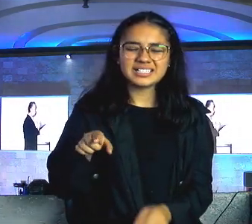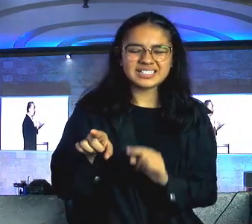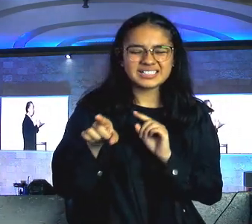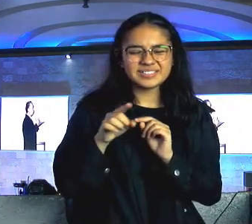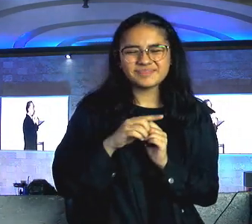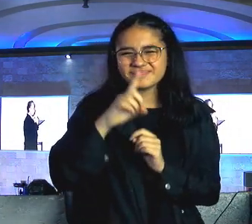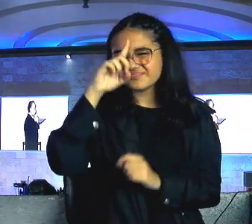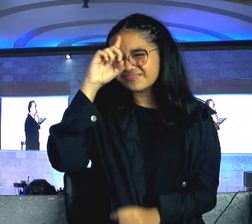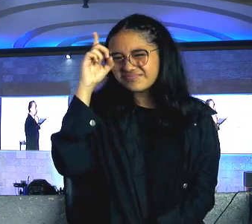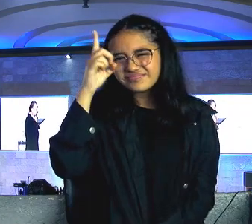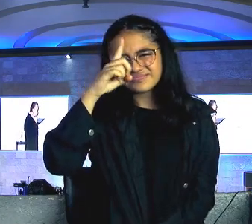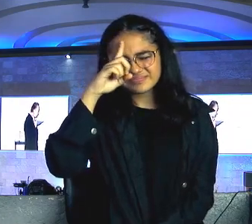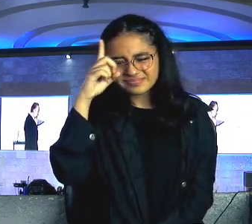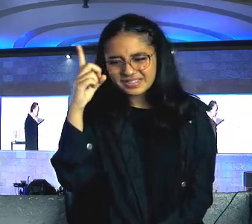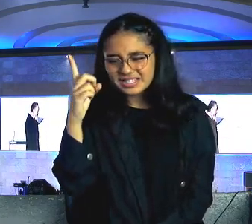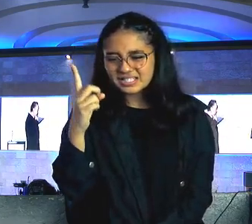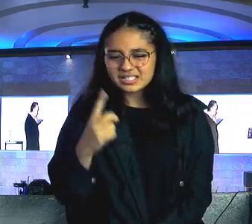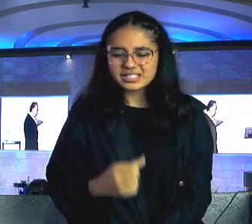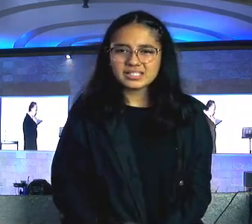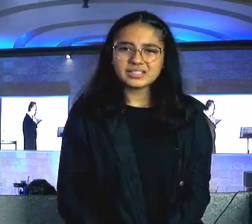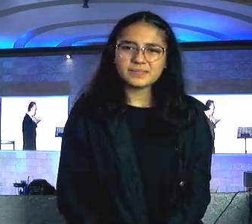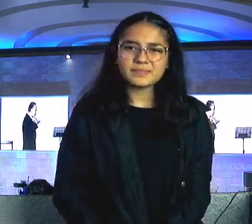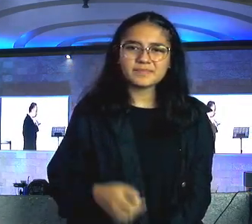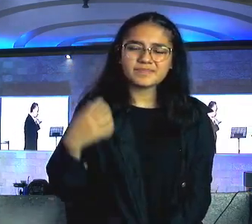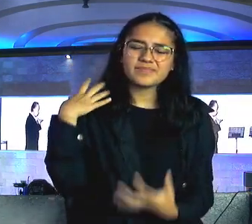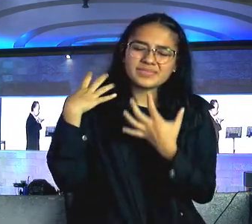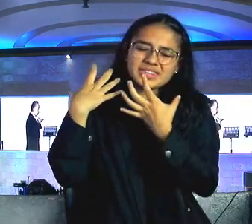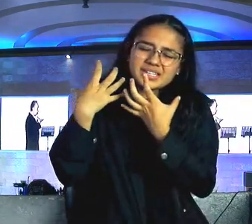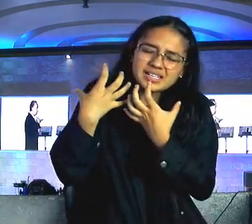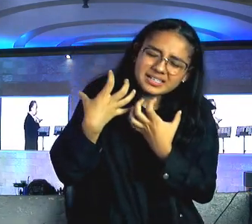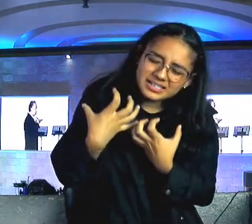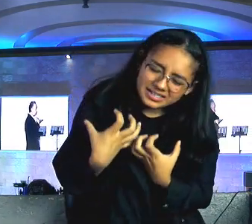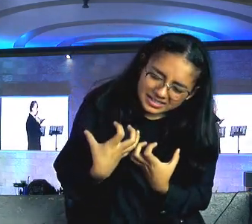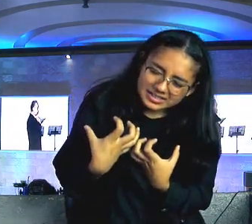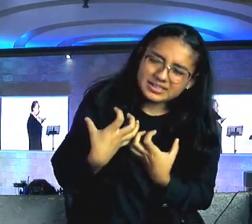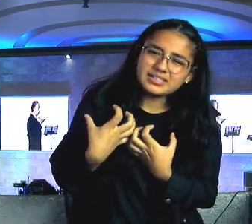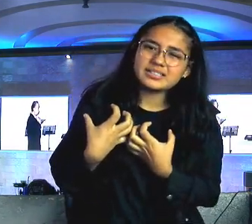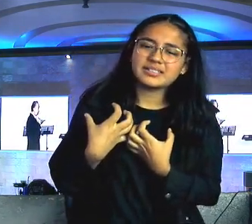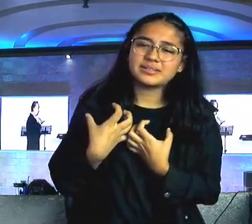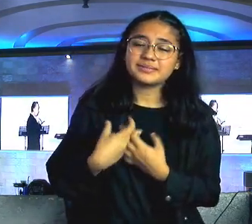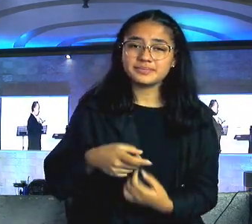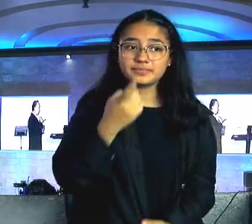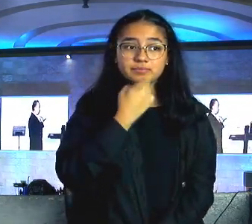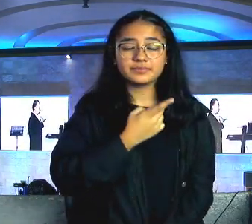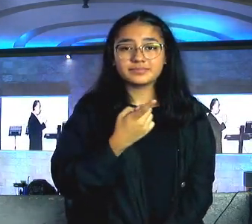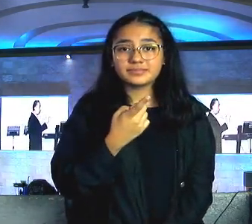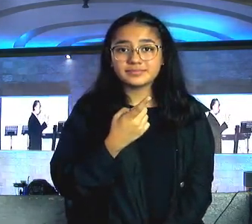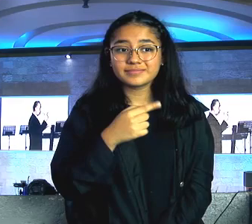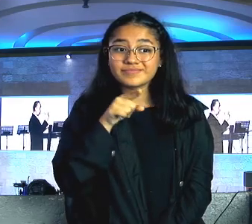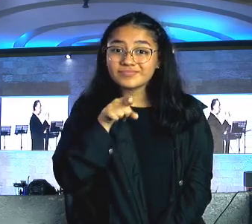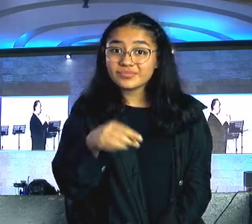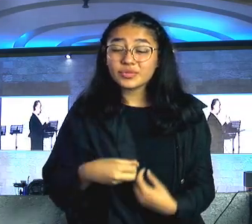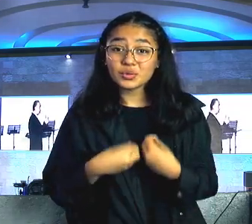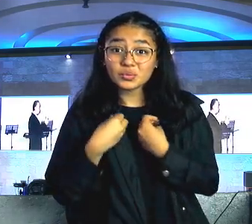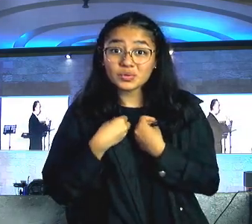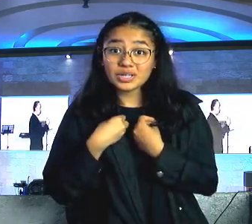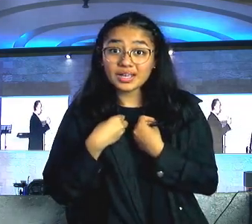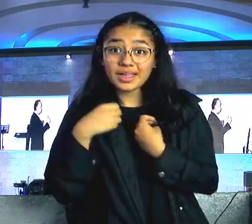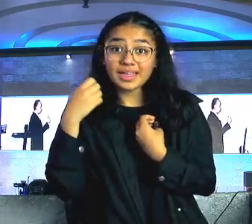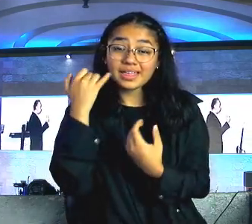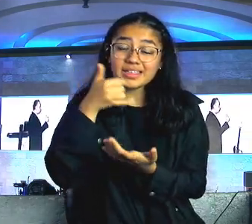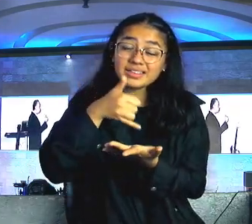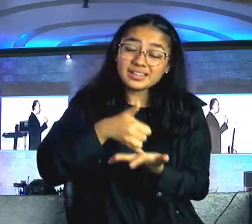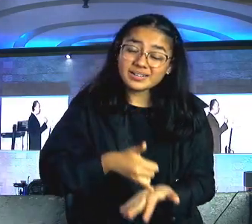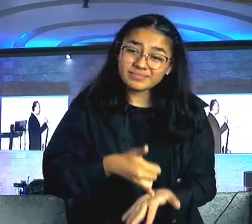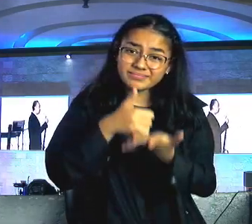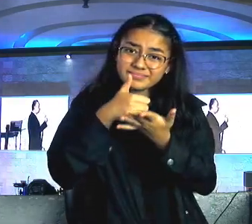parece que tuviéramos una mochila muy pesada encima de nosotros. El Señor dice: es que tu vida está cargada con